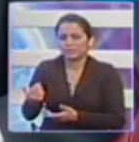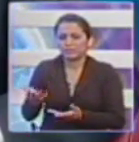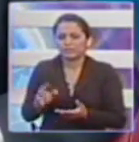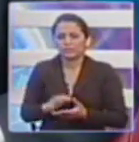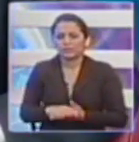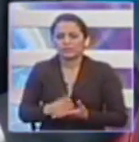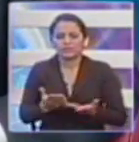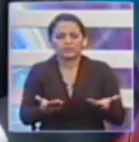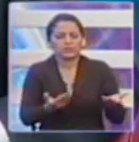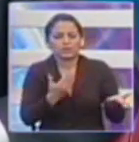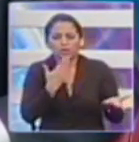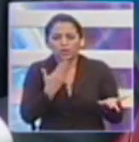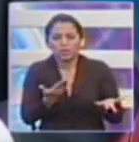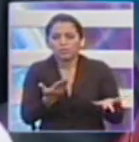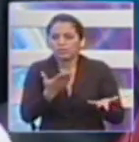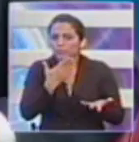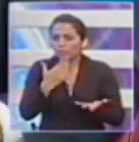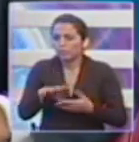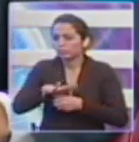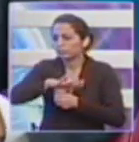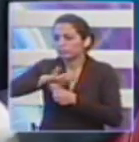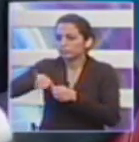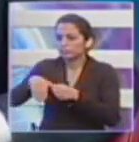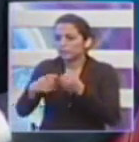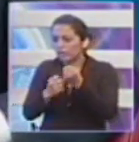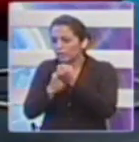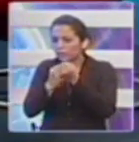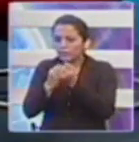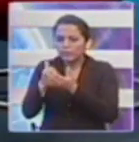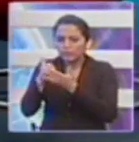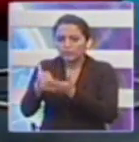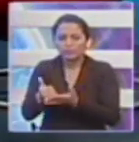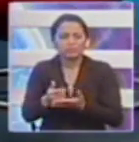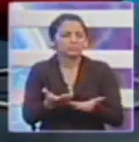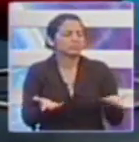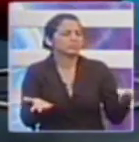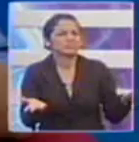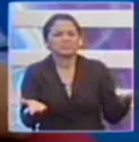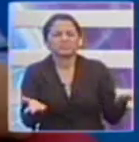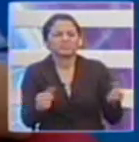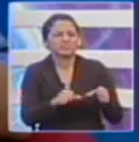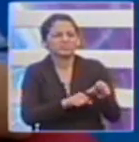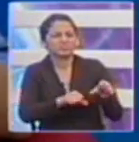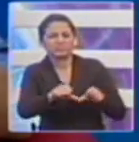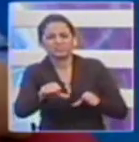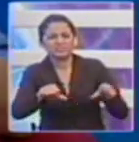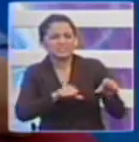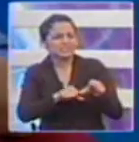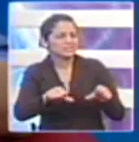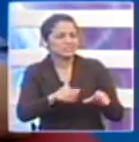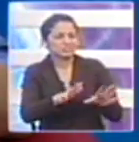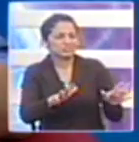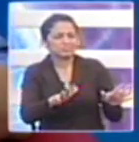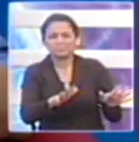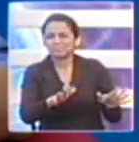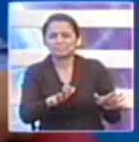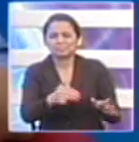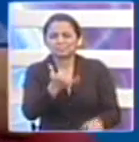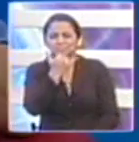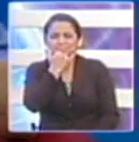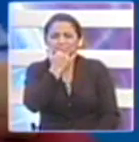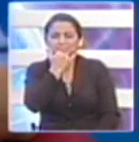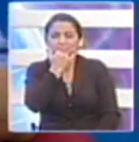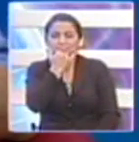han trabajado. Pero entonces habría que fortalecer las oficinas diplomáticas en el mundo. Administrativamente, estas oficinas, ya les digo, no trabajan como tienen que